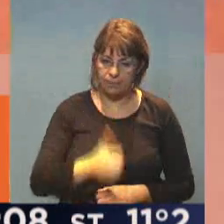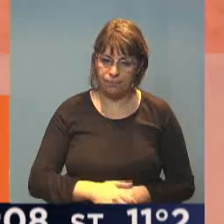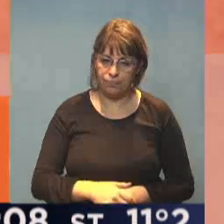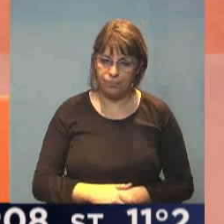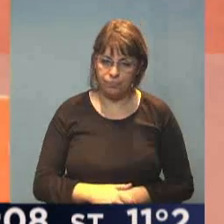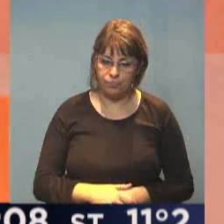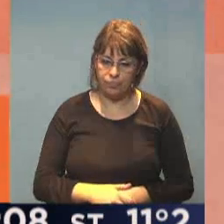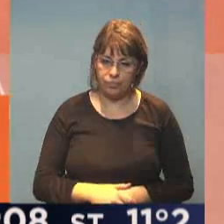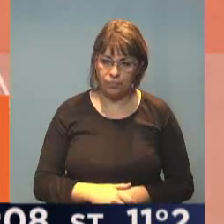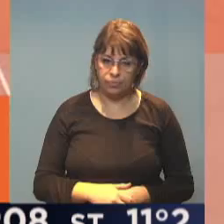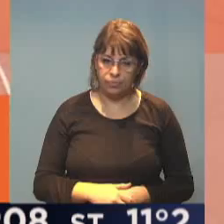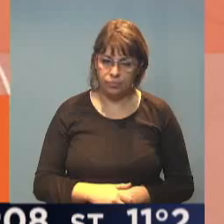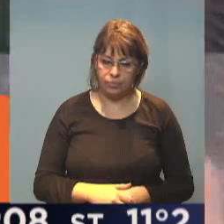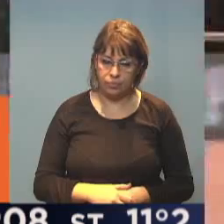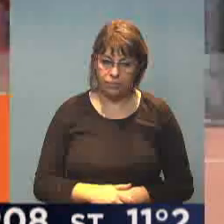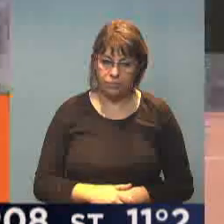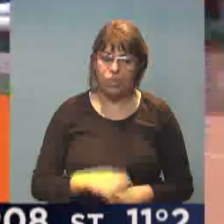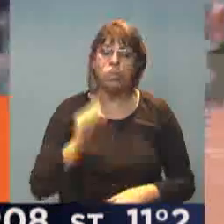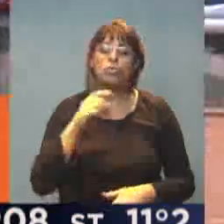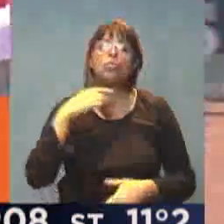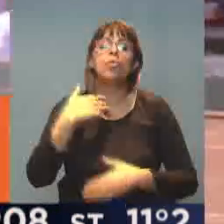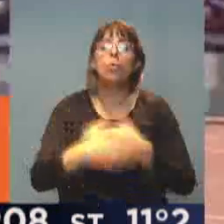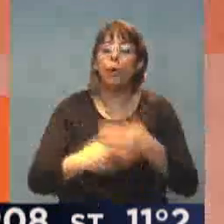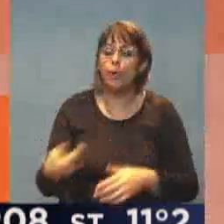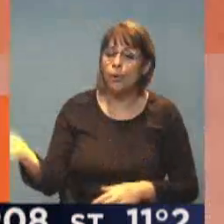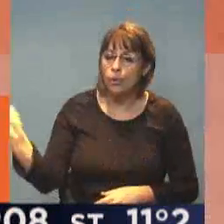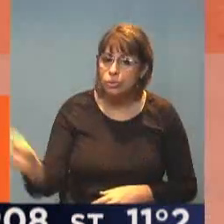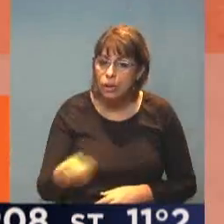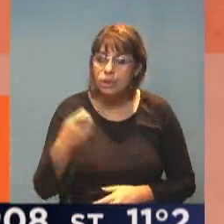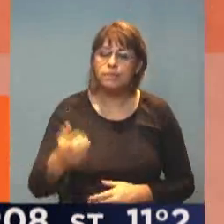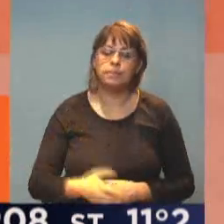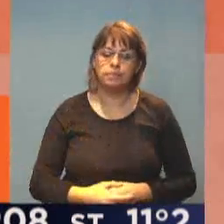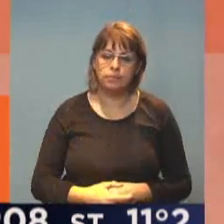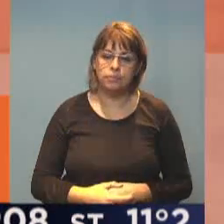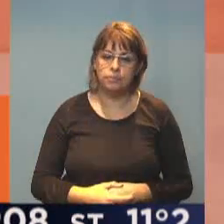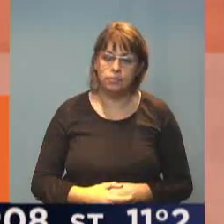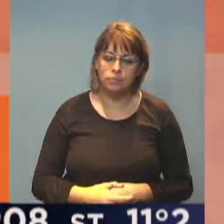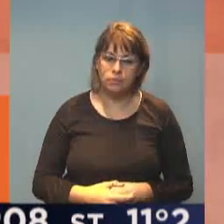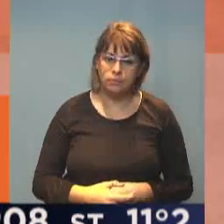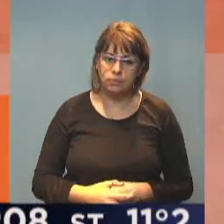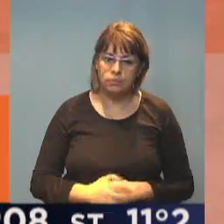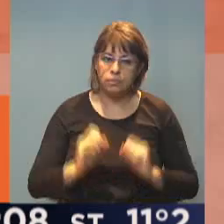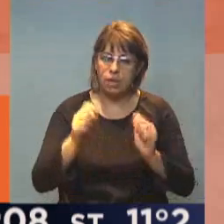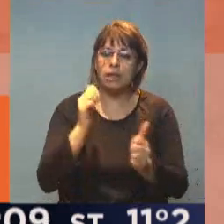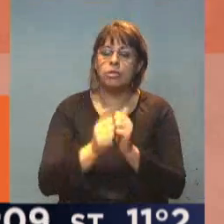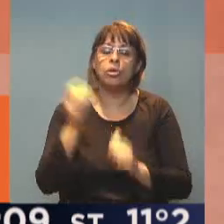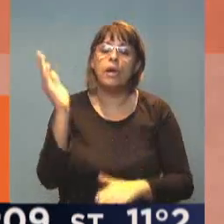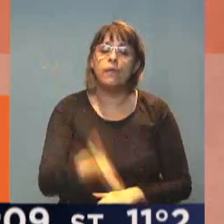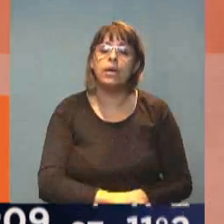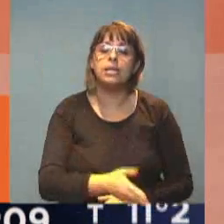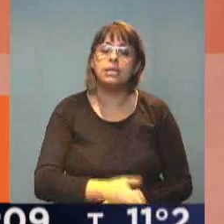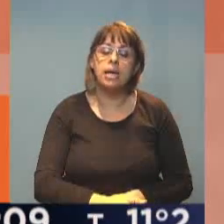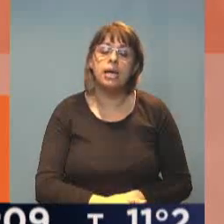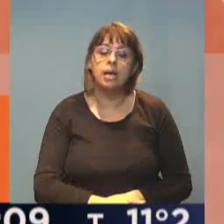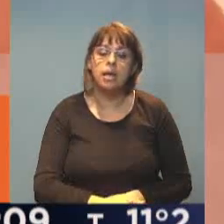nueva resurrección en su tenis. Gigantó todavía más su leyenda. Venció al suizo